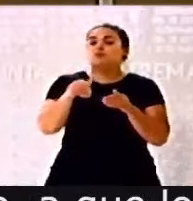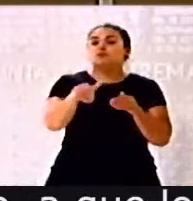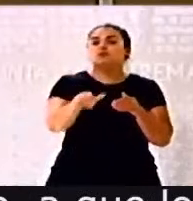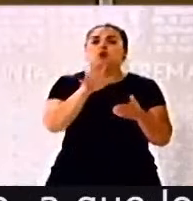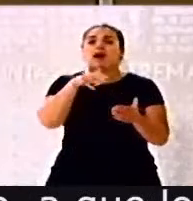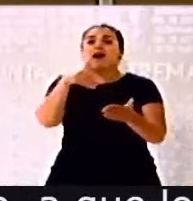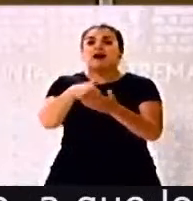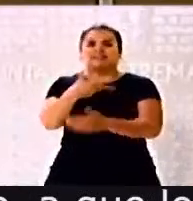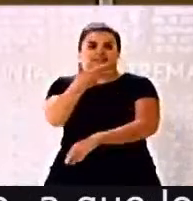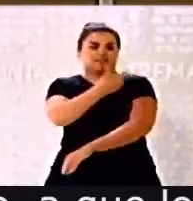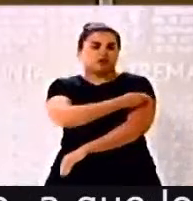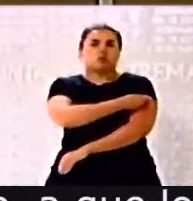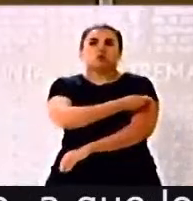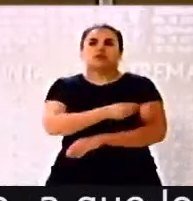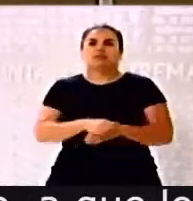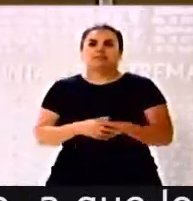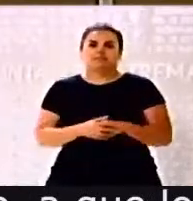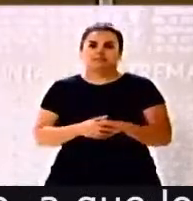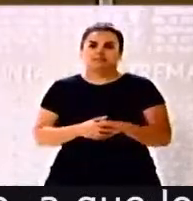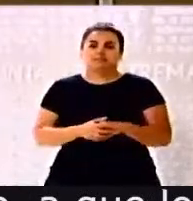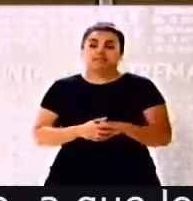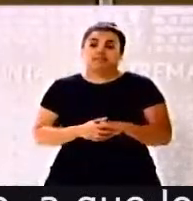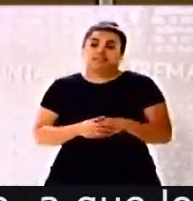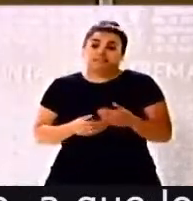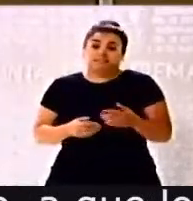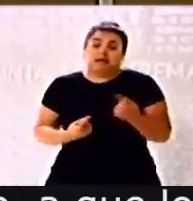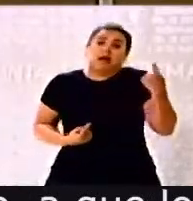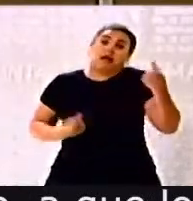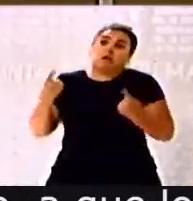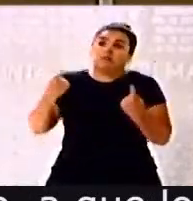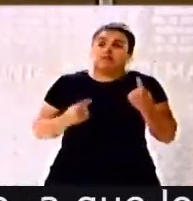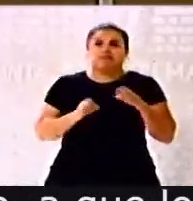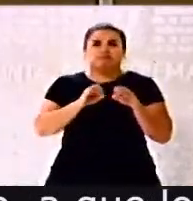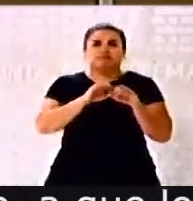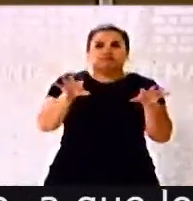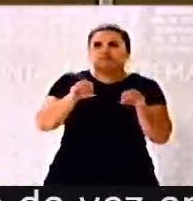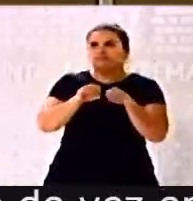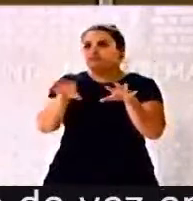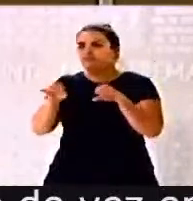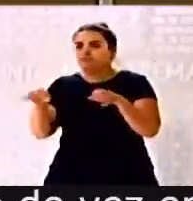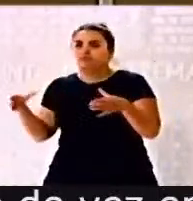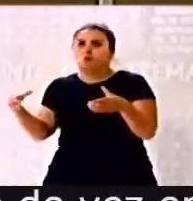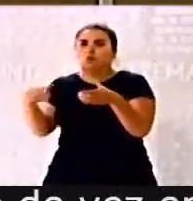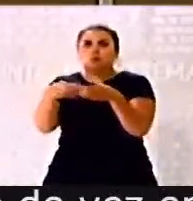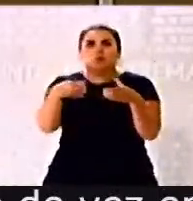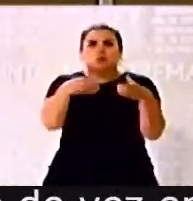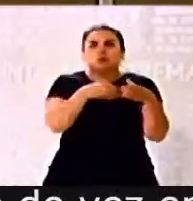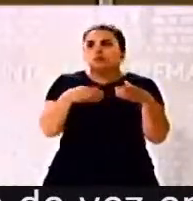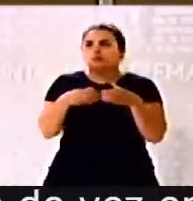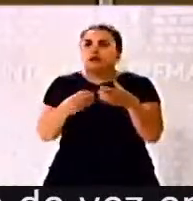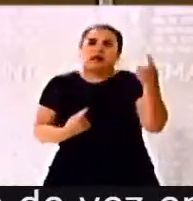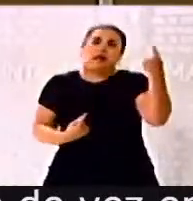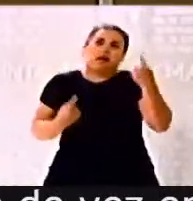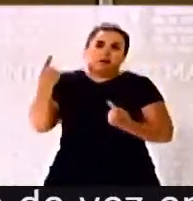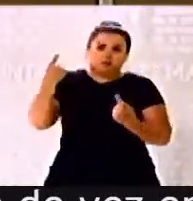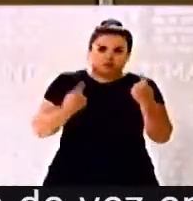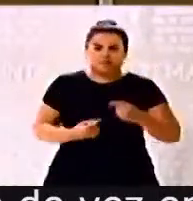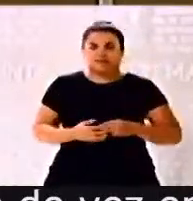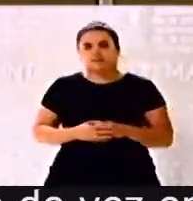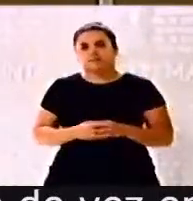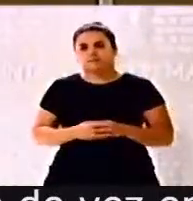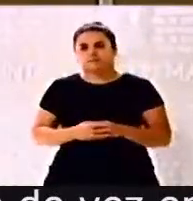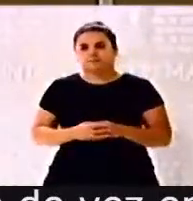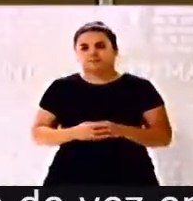que haya una vacuna es que de vez en cuando se produzcan un agrupamiento de casos, de vez en cuando se produzca